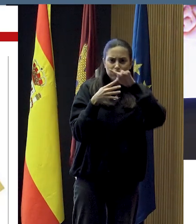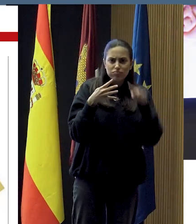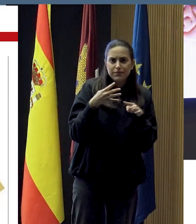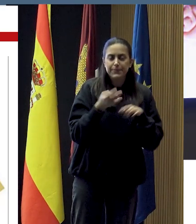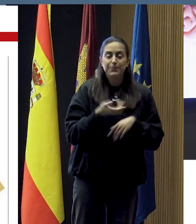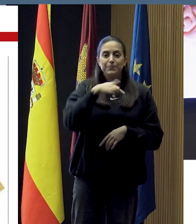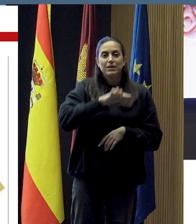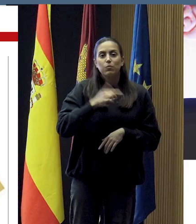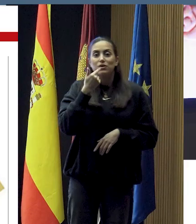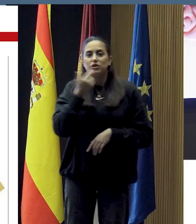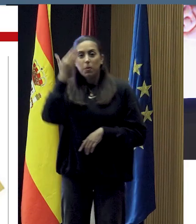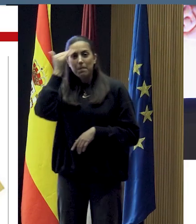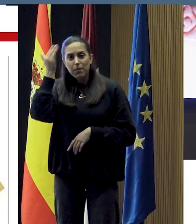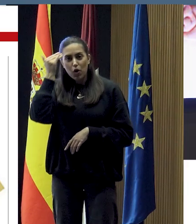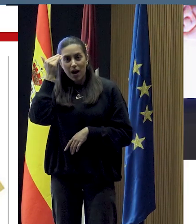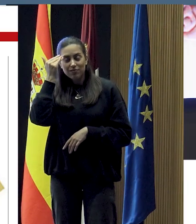que la memoria